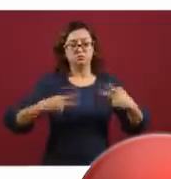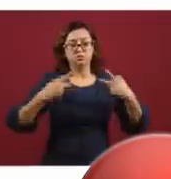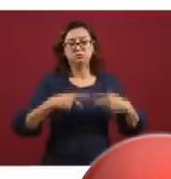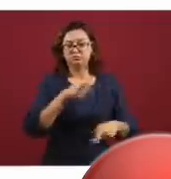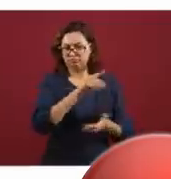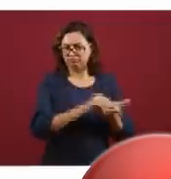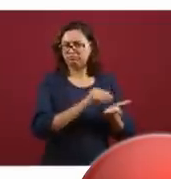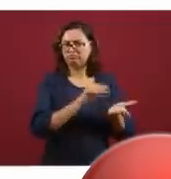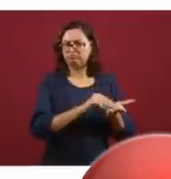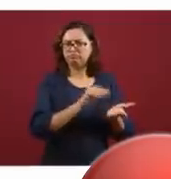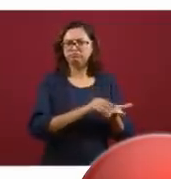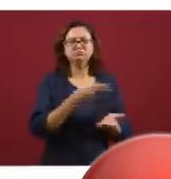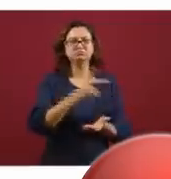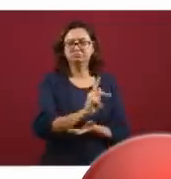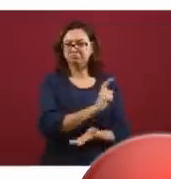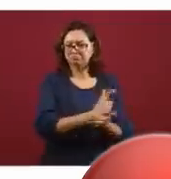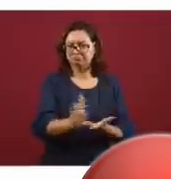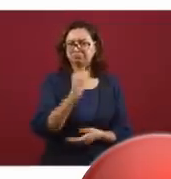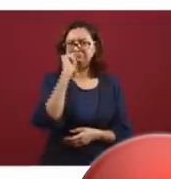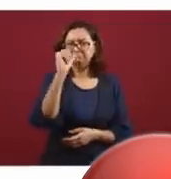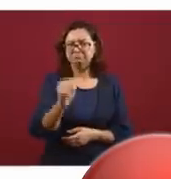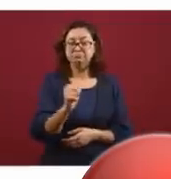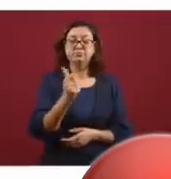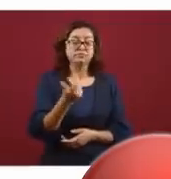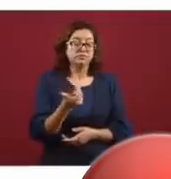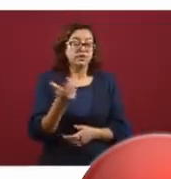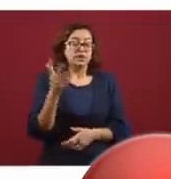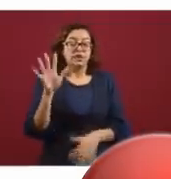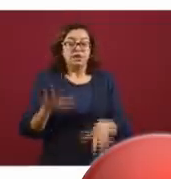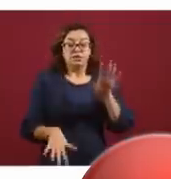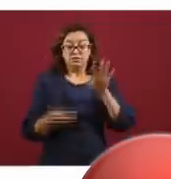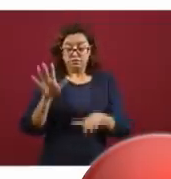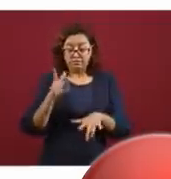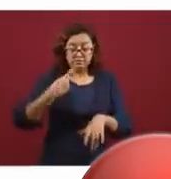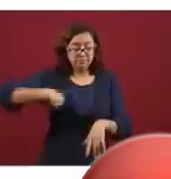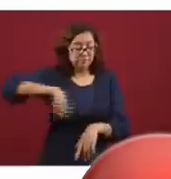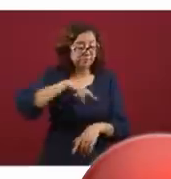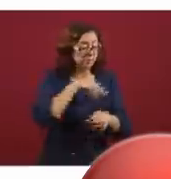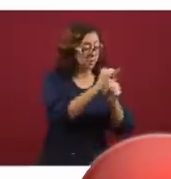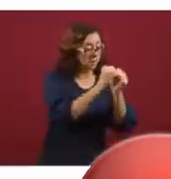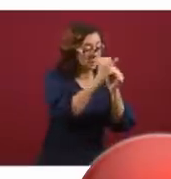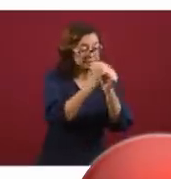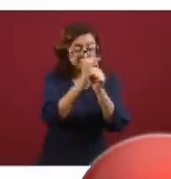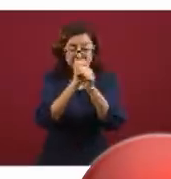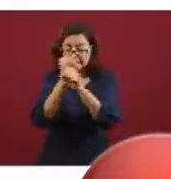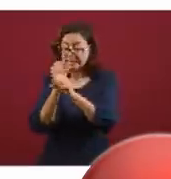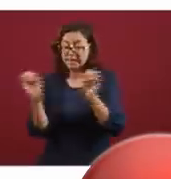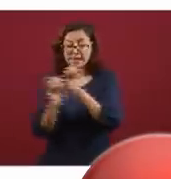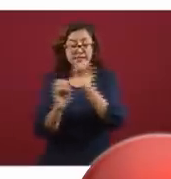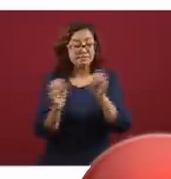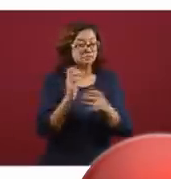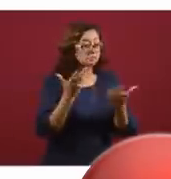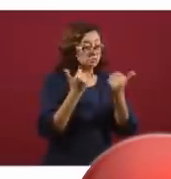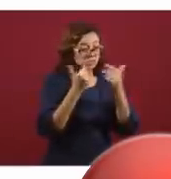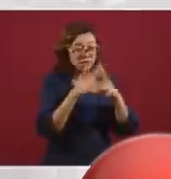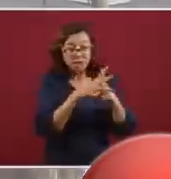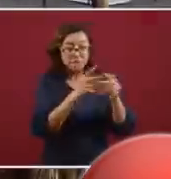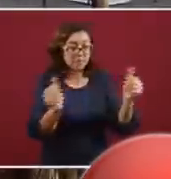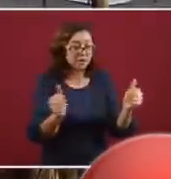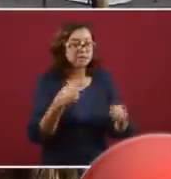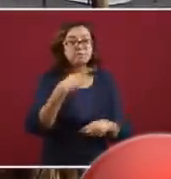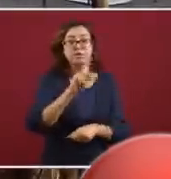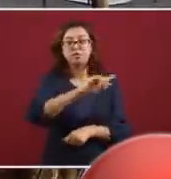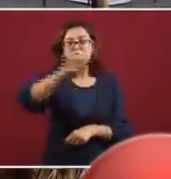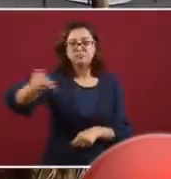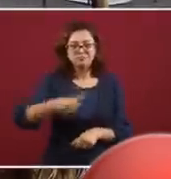ahí y hasta para que nos ayuden, porque a veces, después de haber hecho todas las investigaciones, sí, les digo, sí se llegan a localizar algunos bienes.